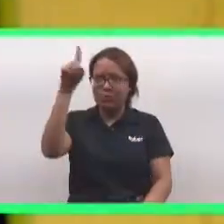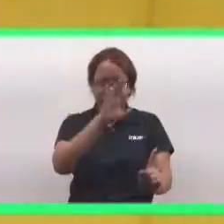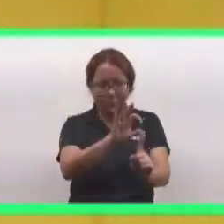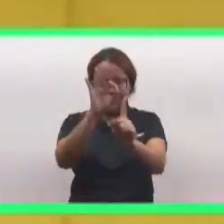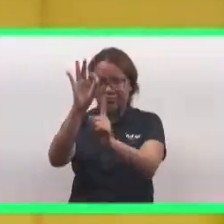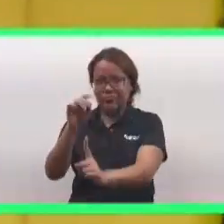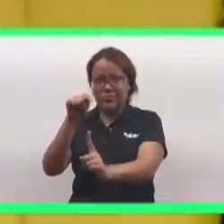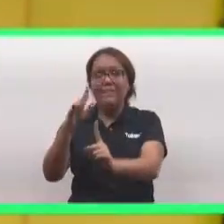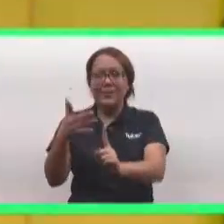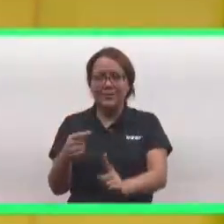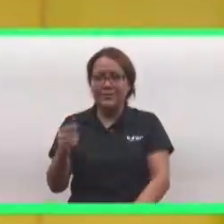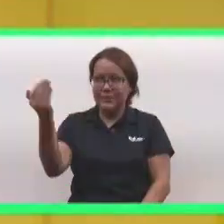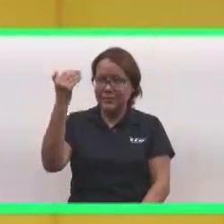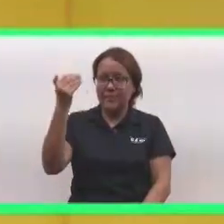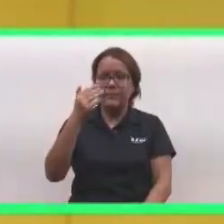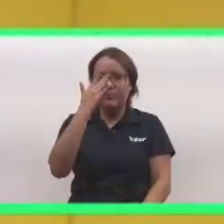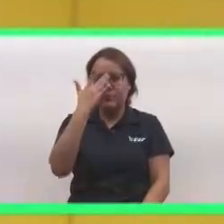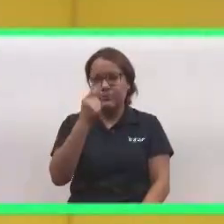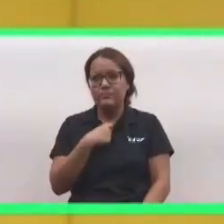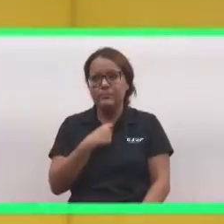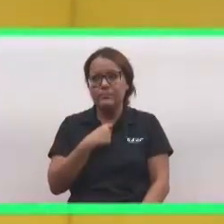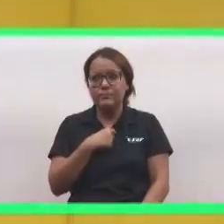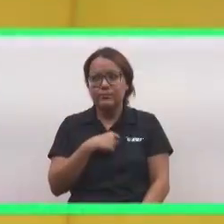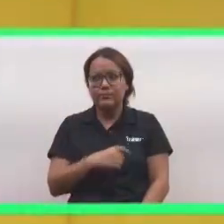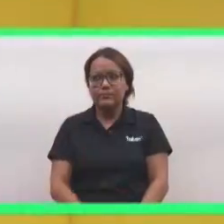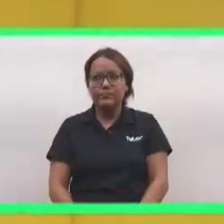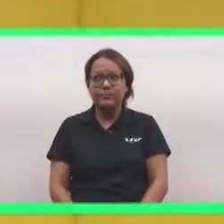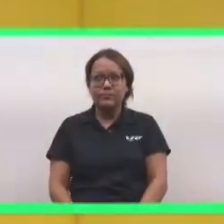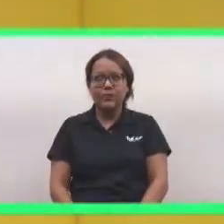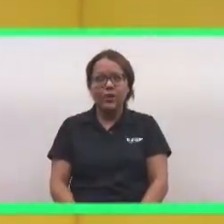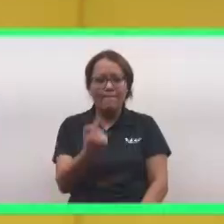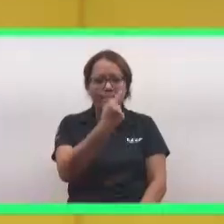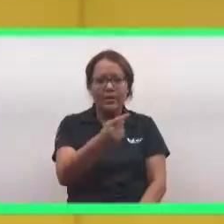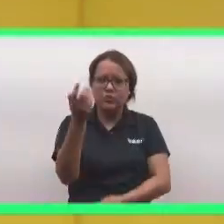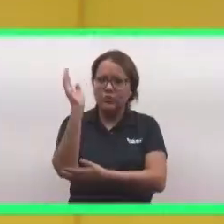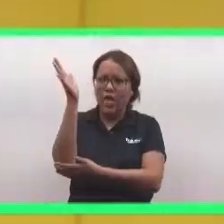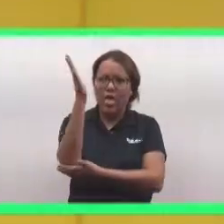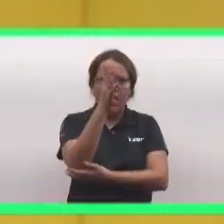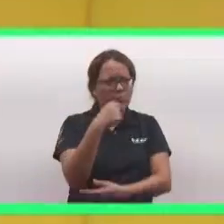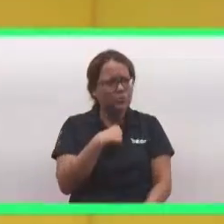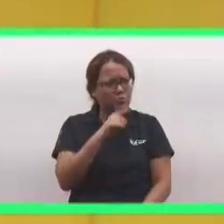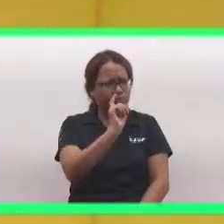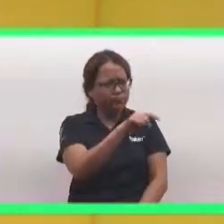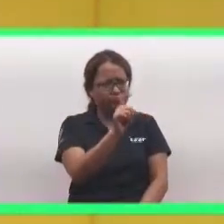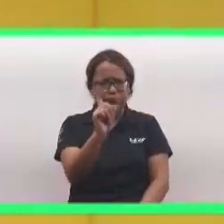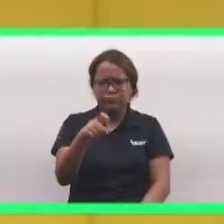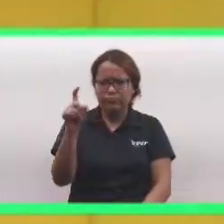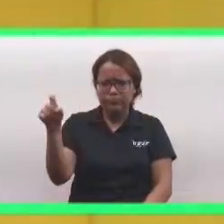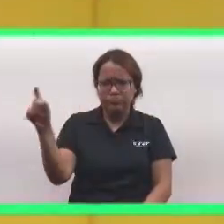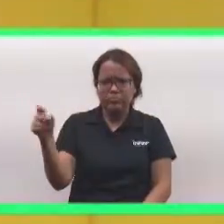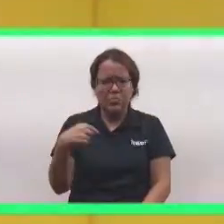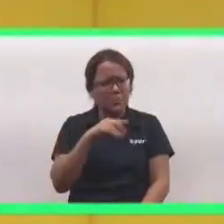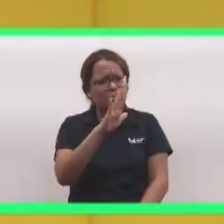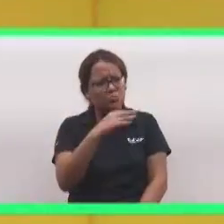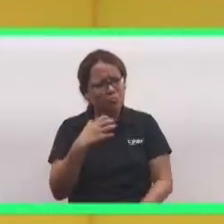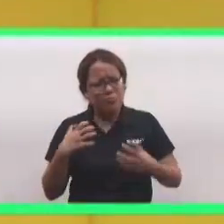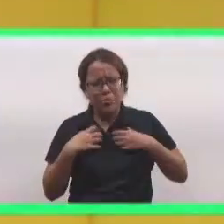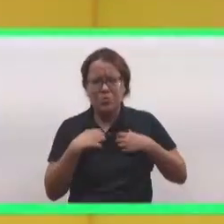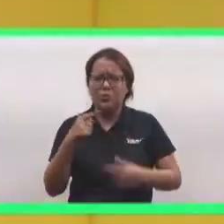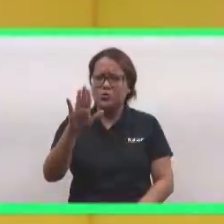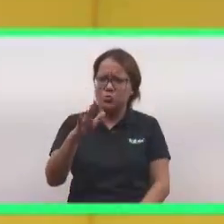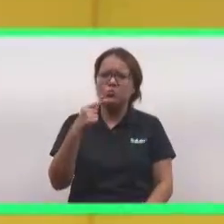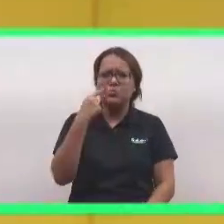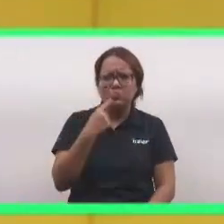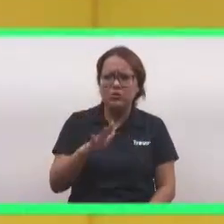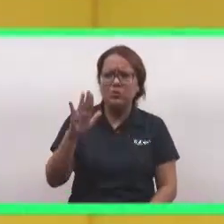algo. Les contaba hace unos días, yo sigo a muchos predicadores de los cuales aprendo. Su testimonio, su vida familiar, bonito como